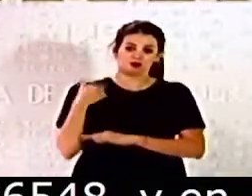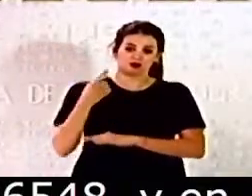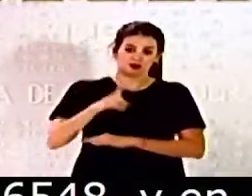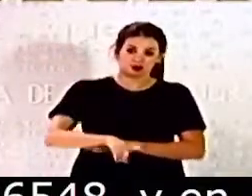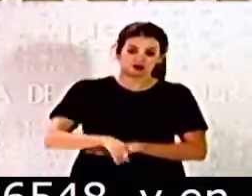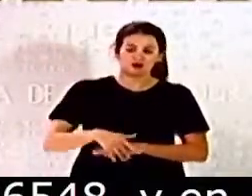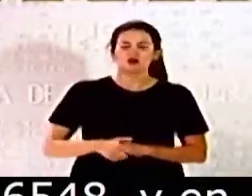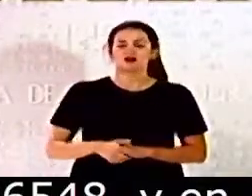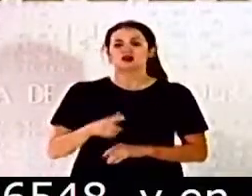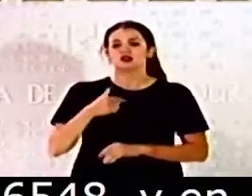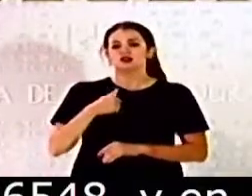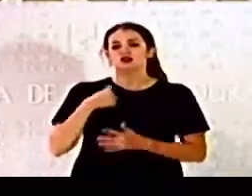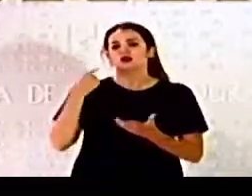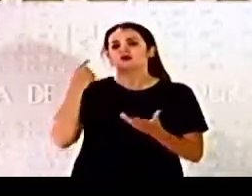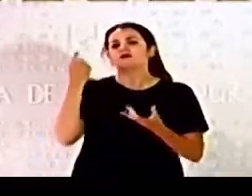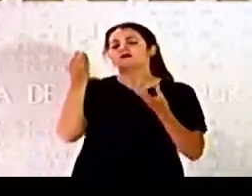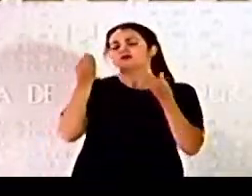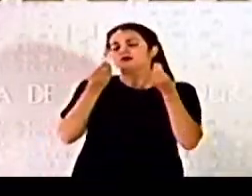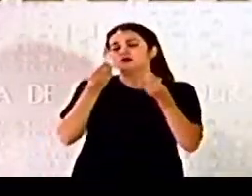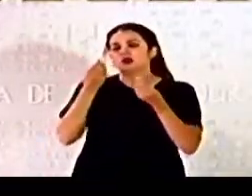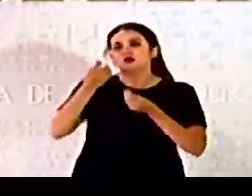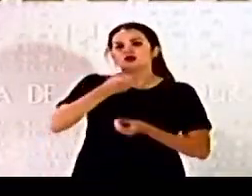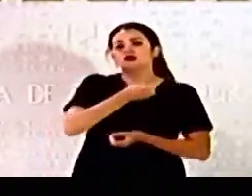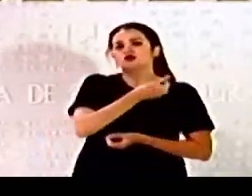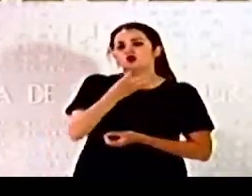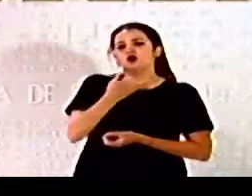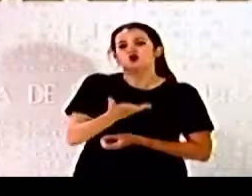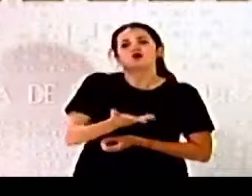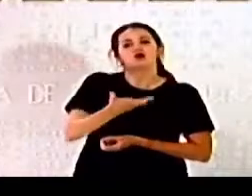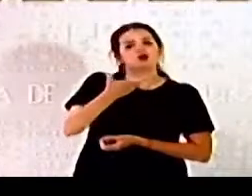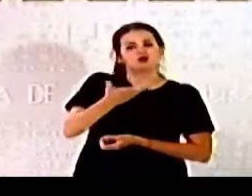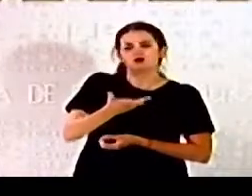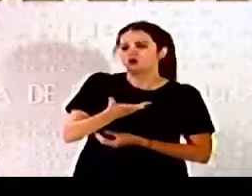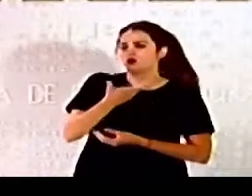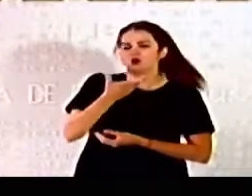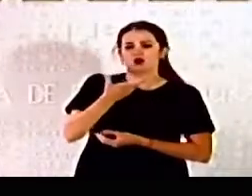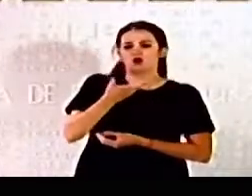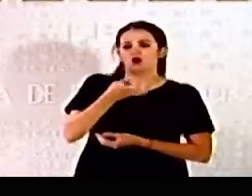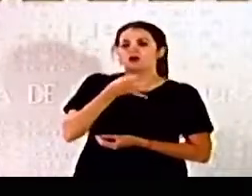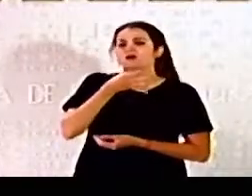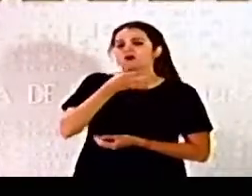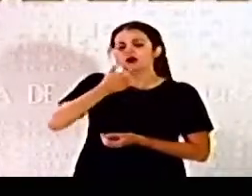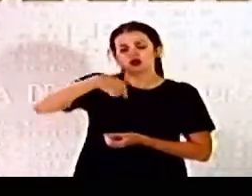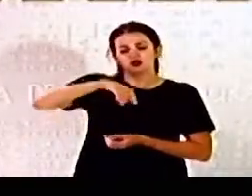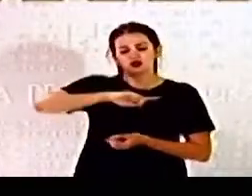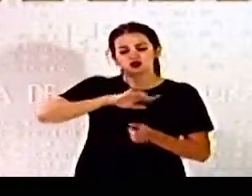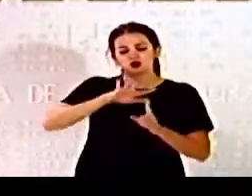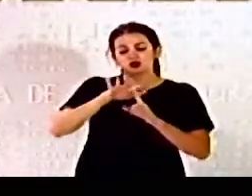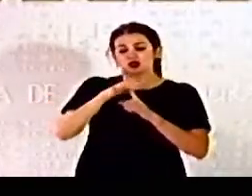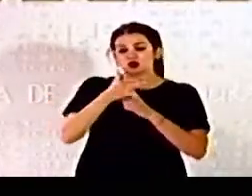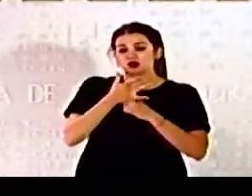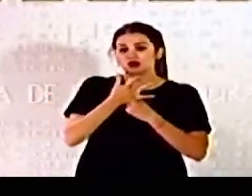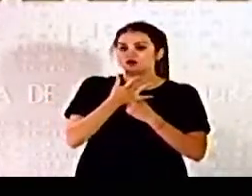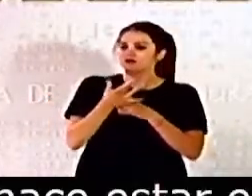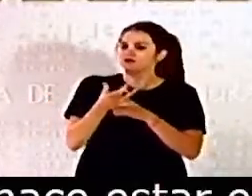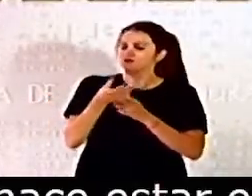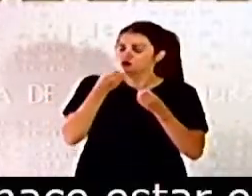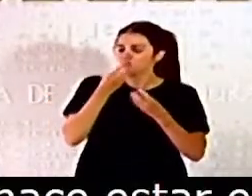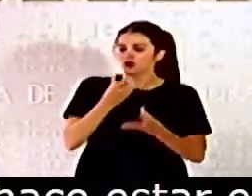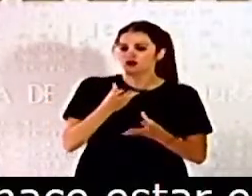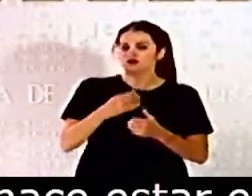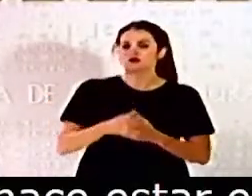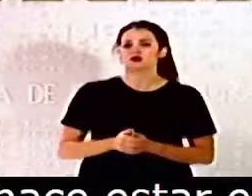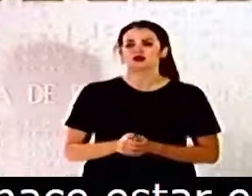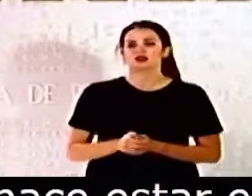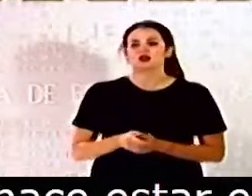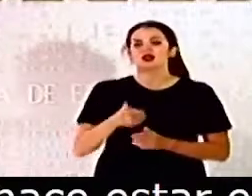Creo que es un número importante que nos hace estar en una situación bastante adecuada.